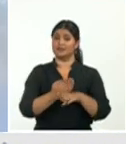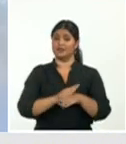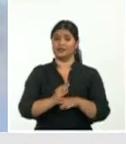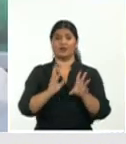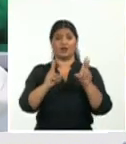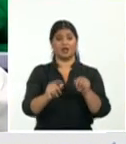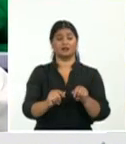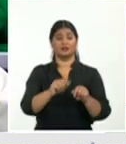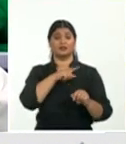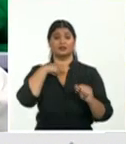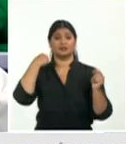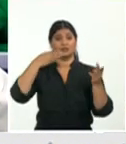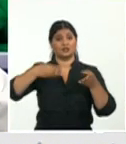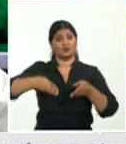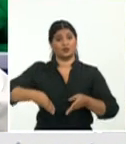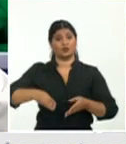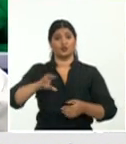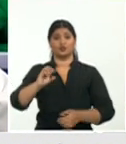de un